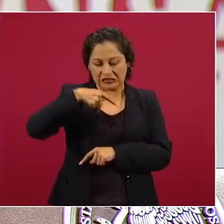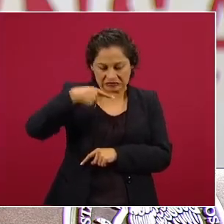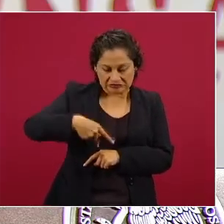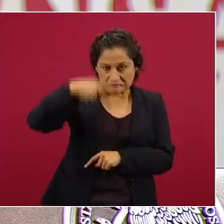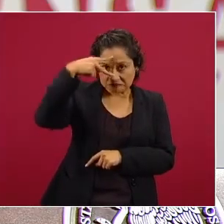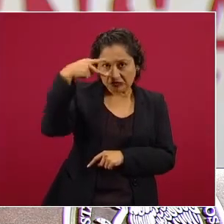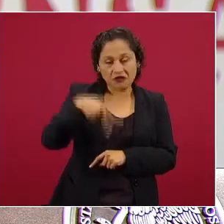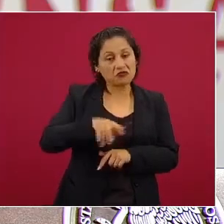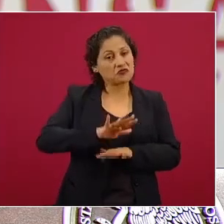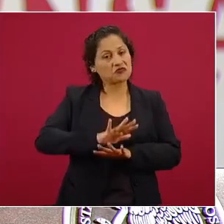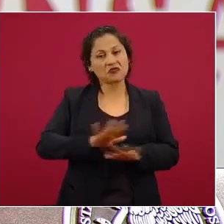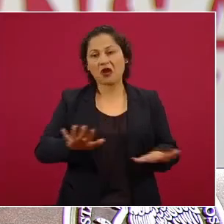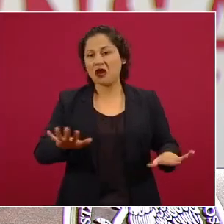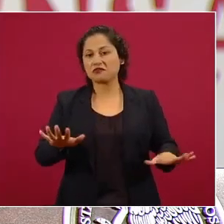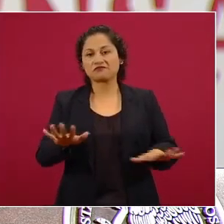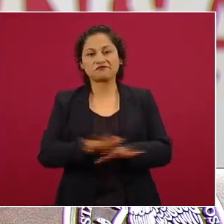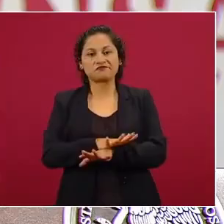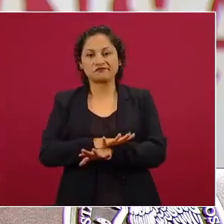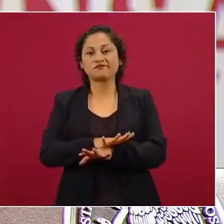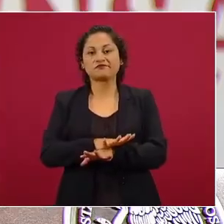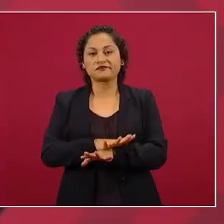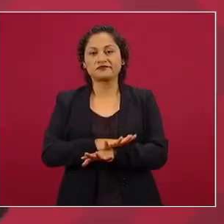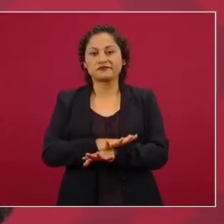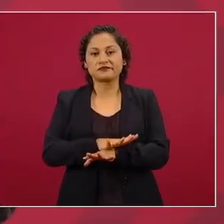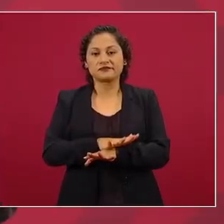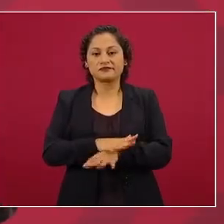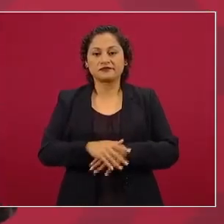Puede ser cualquier personalidad